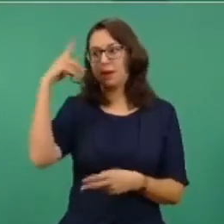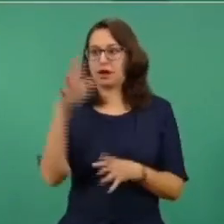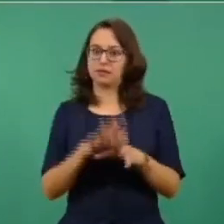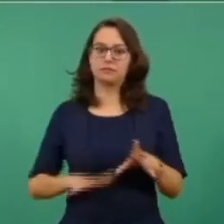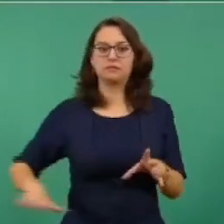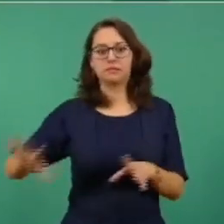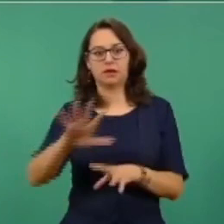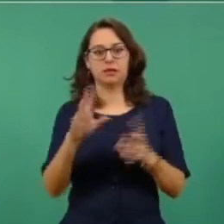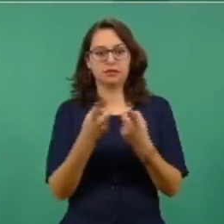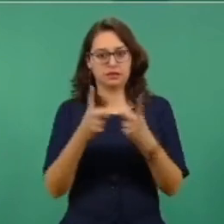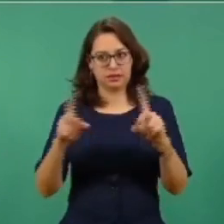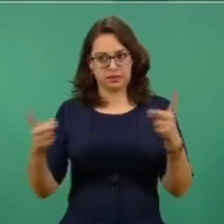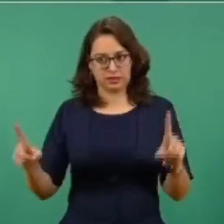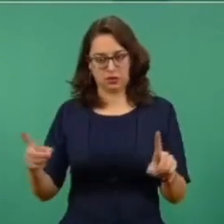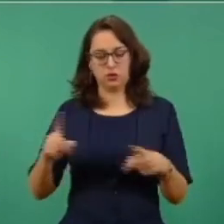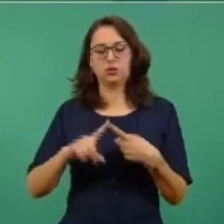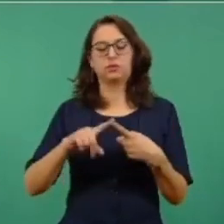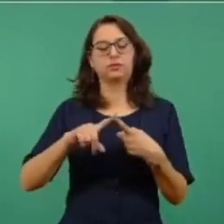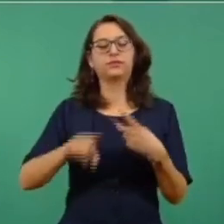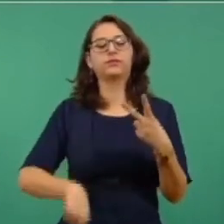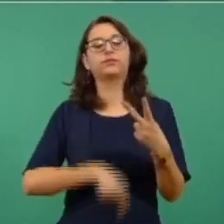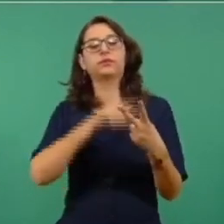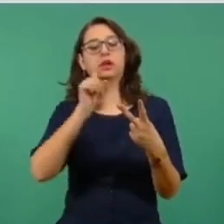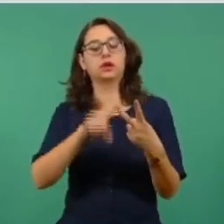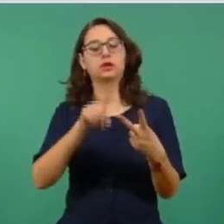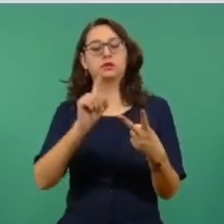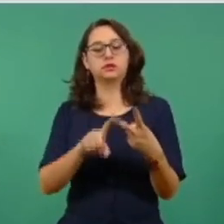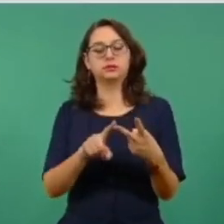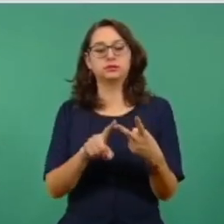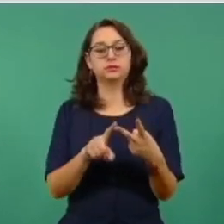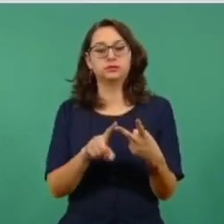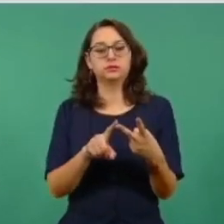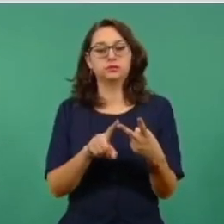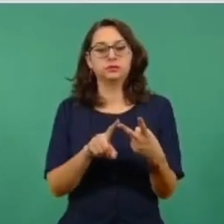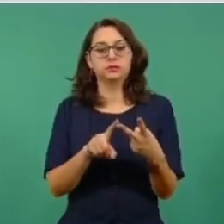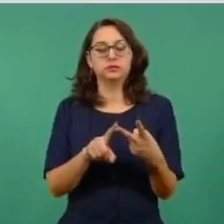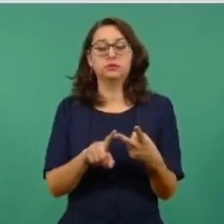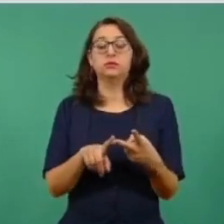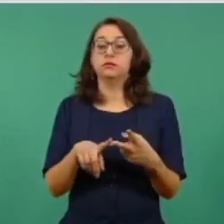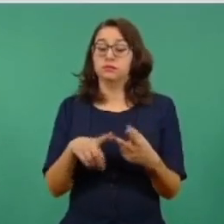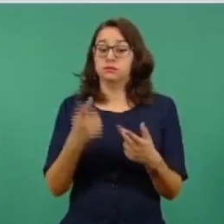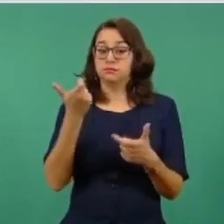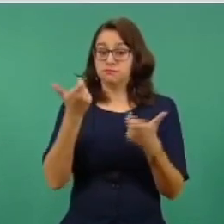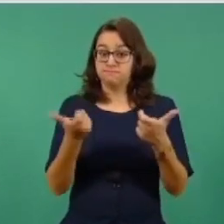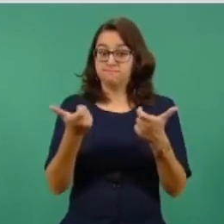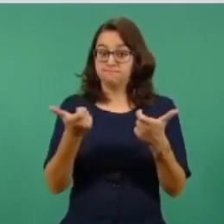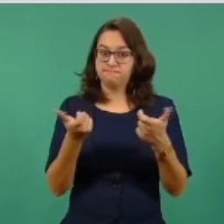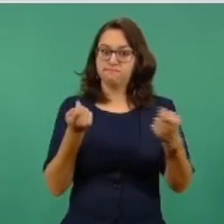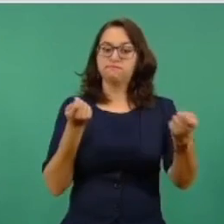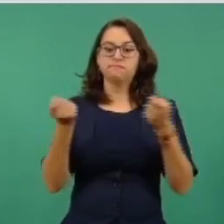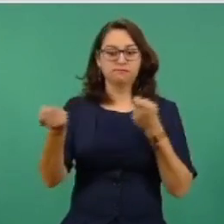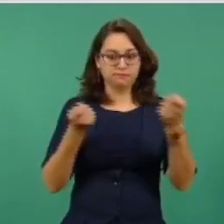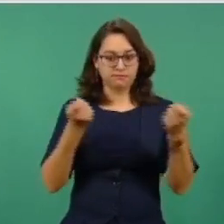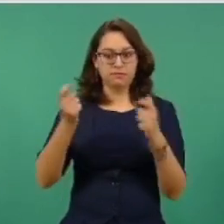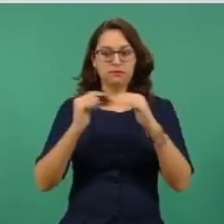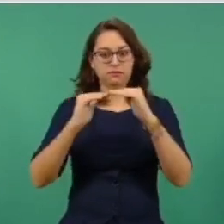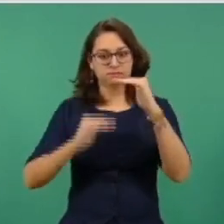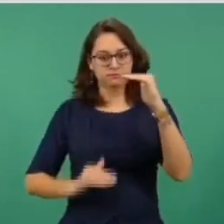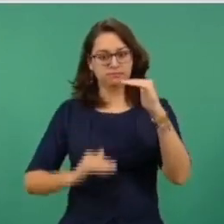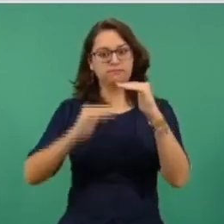país. Segundo, que no aumenten los precios.